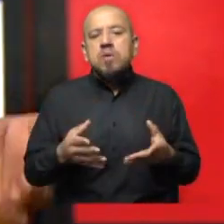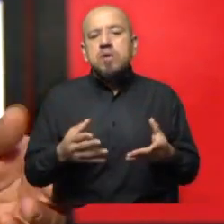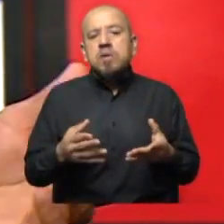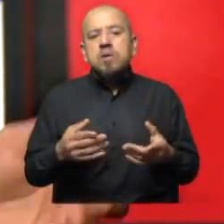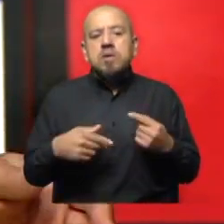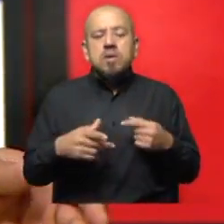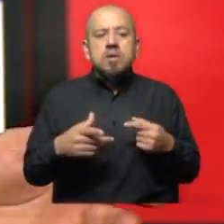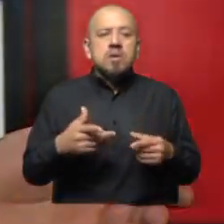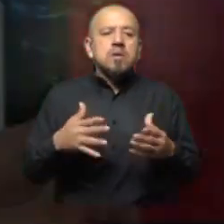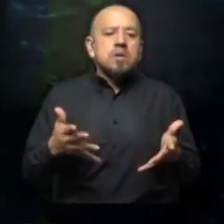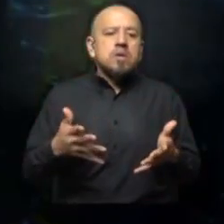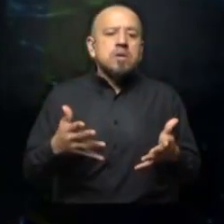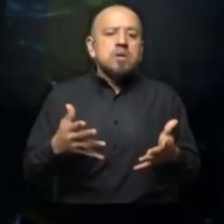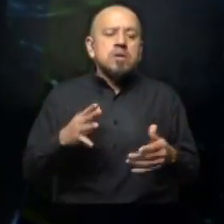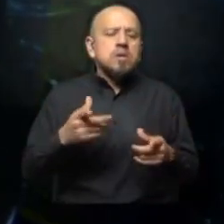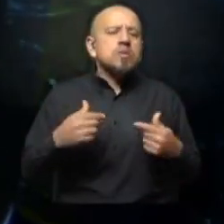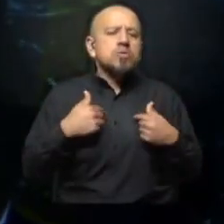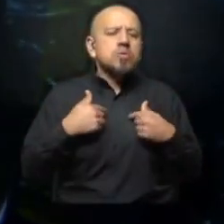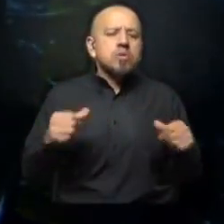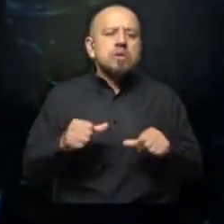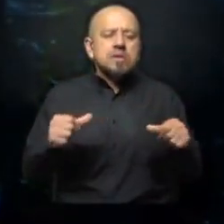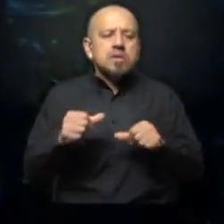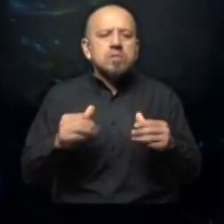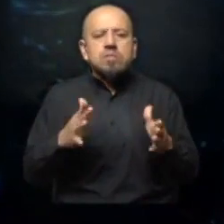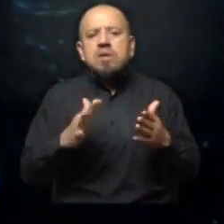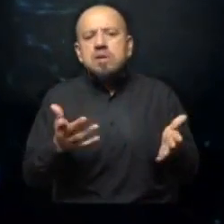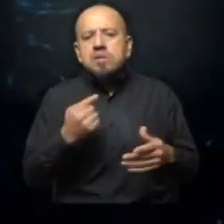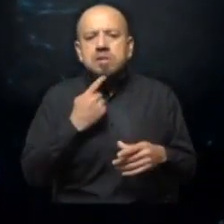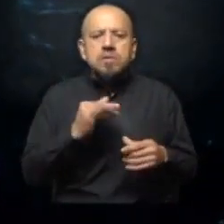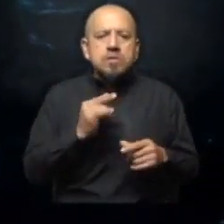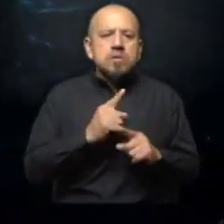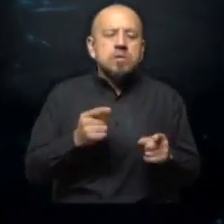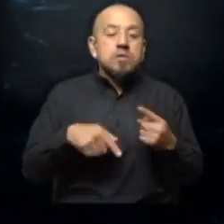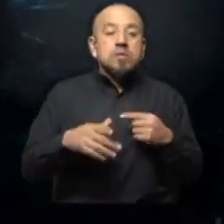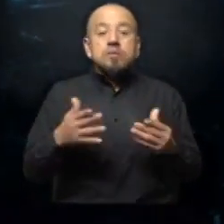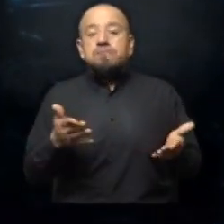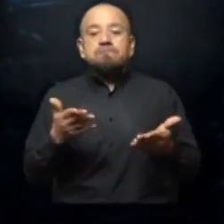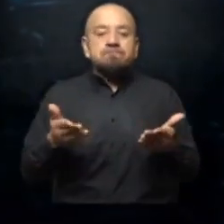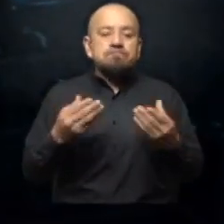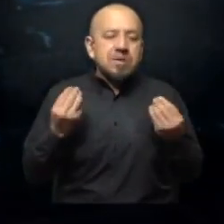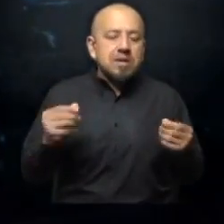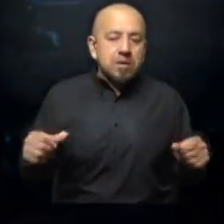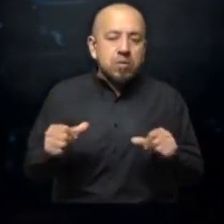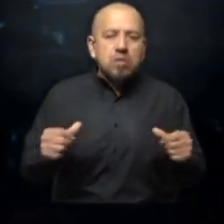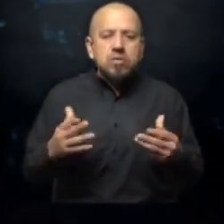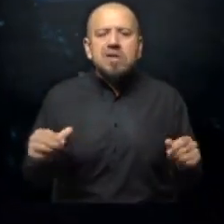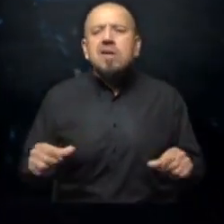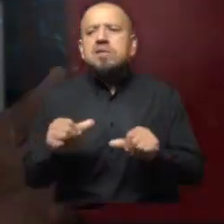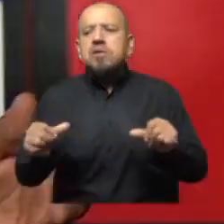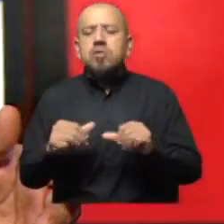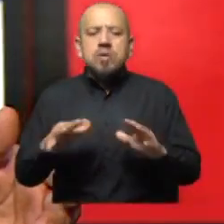está qué incidencia tiene lo que estoy haciendo viste ya y cuando capas que te quedas en la inacción porque para qué lo hago que estoy haciendo